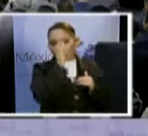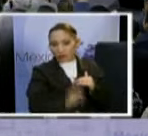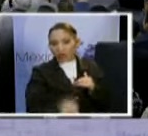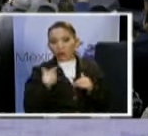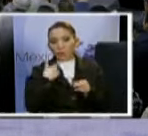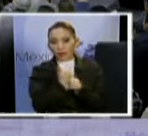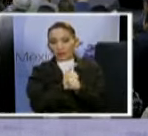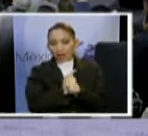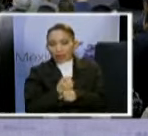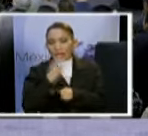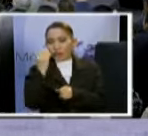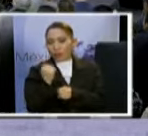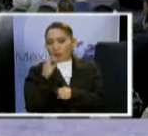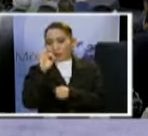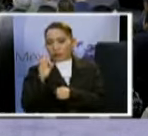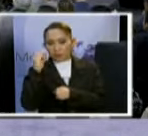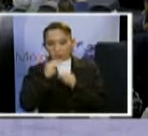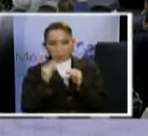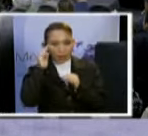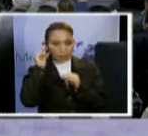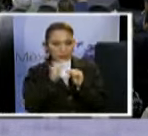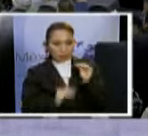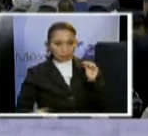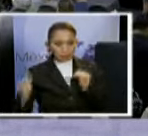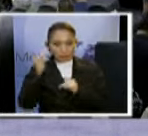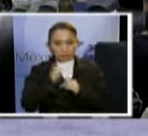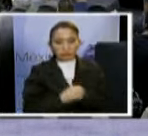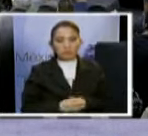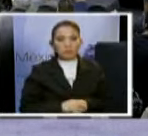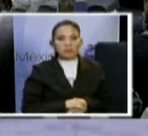con licenciatura, 9 con maestría.